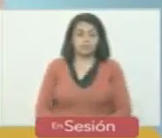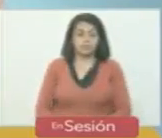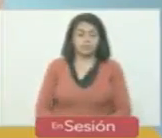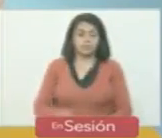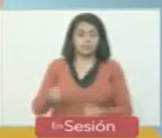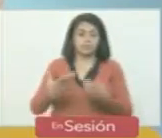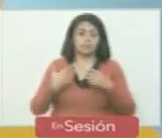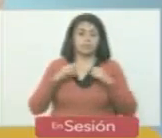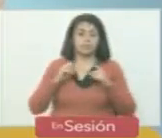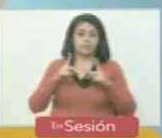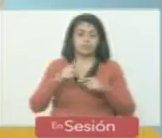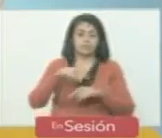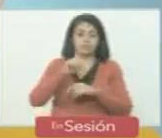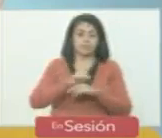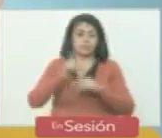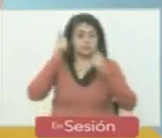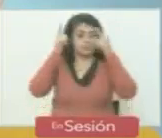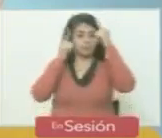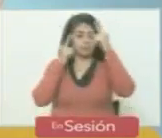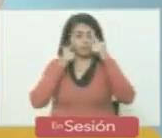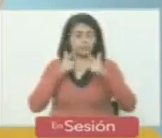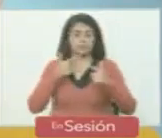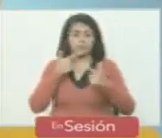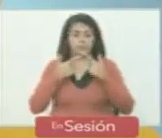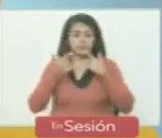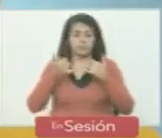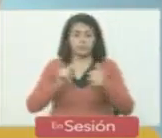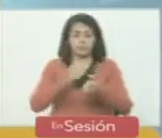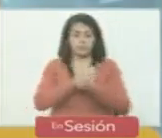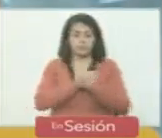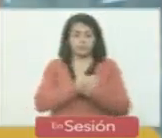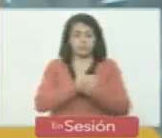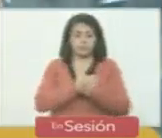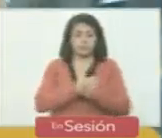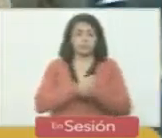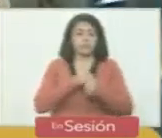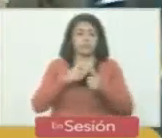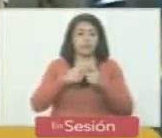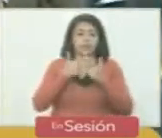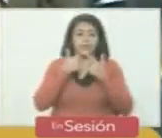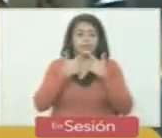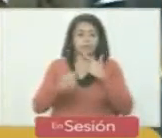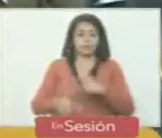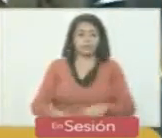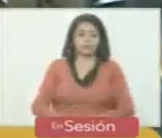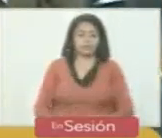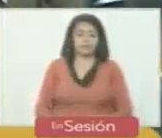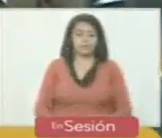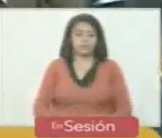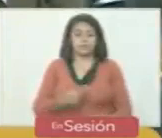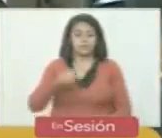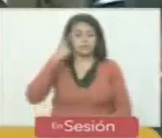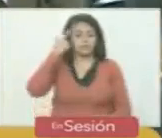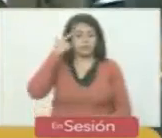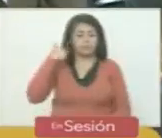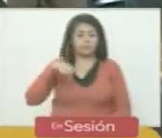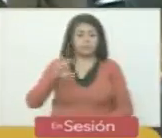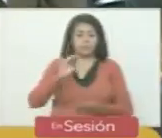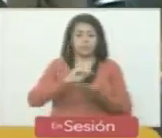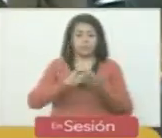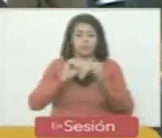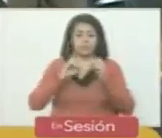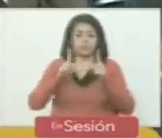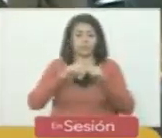la oportunidad Hugo Chávez, que nos dio ese hijo amado. Debo decirlo, porque no sé si tendré otra